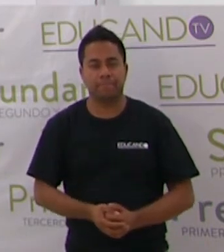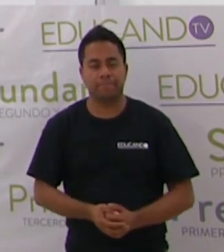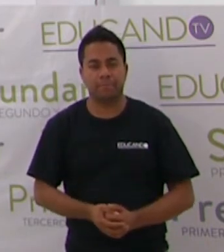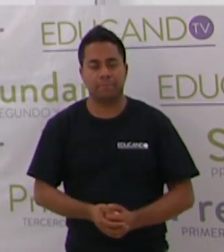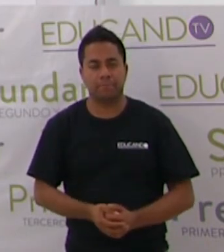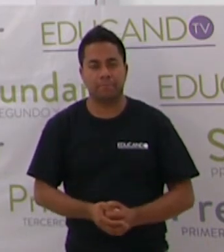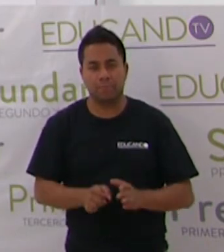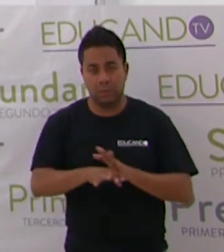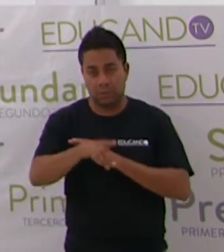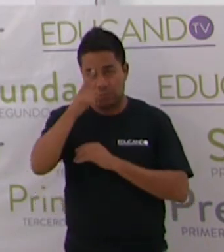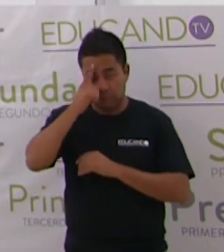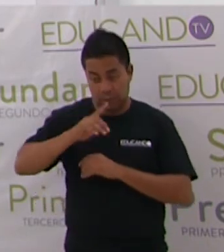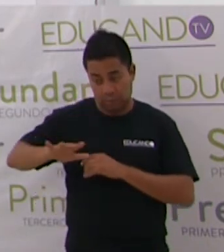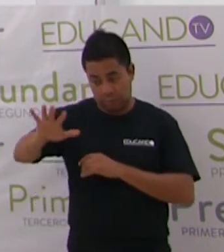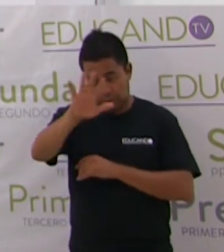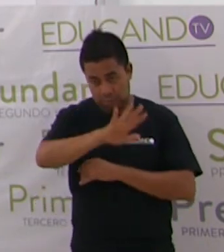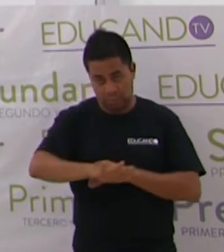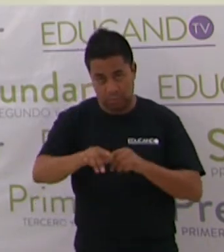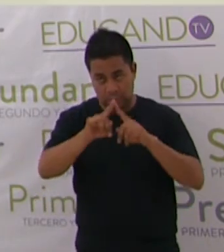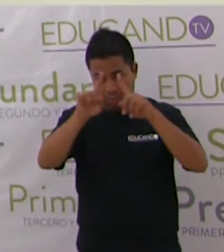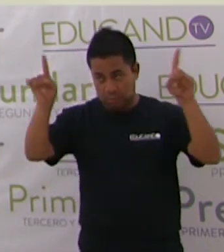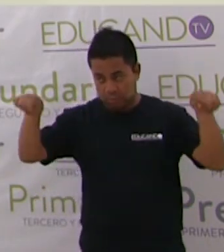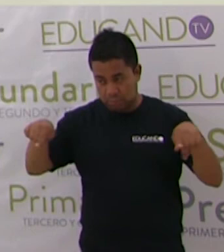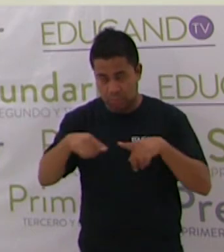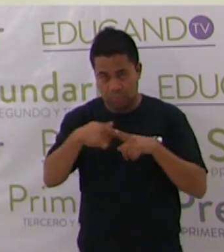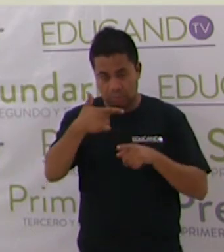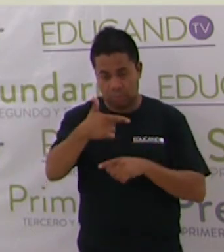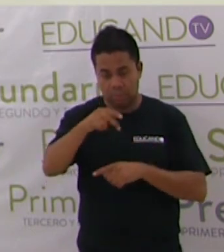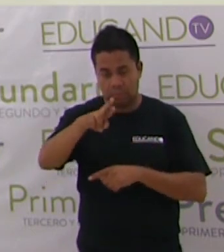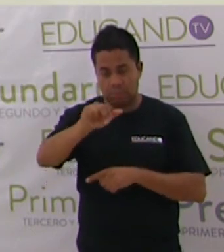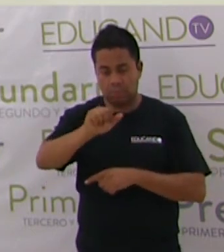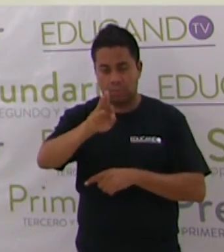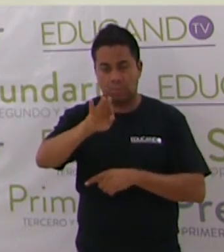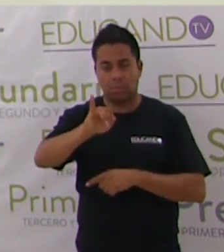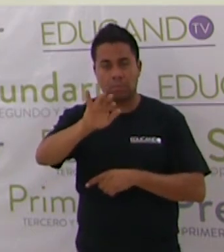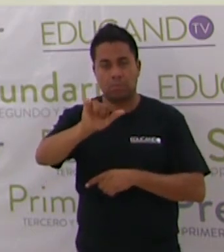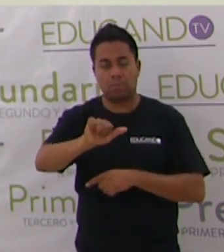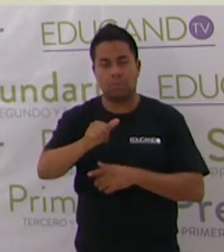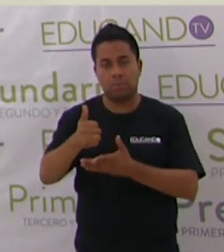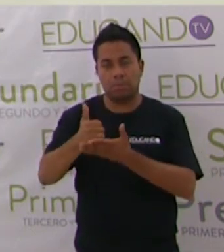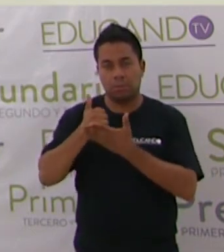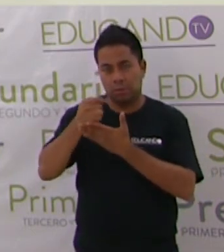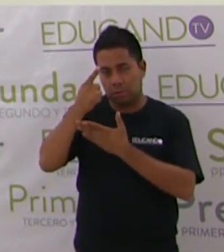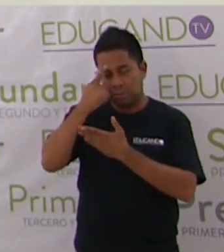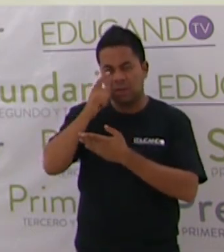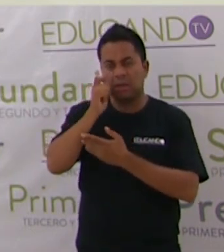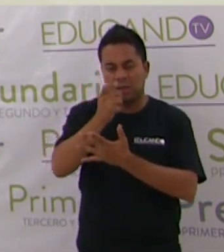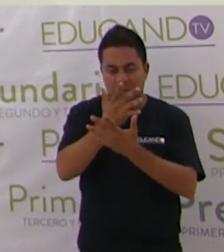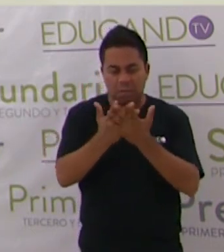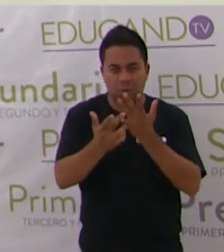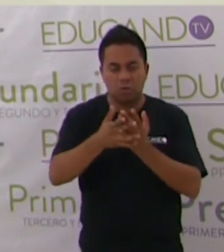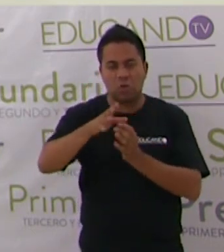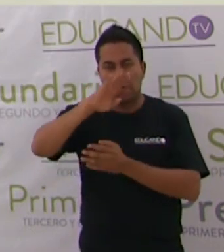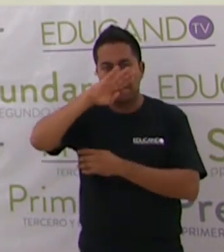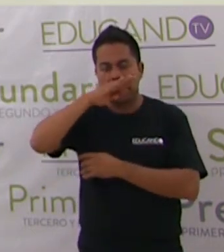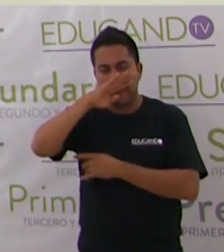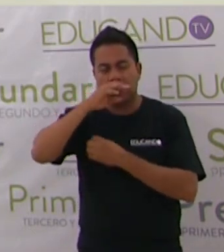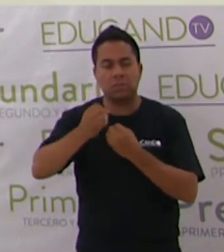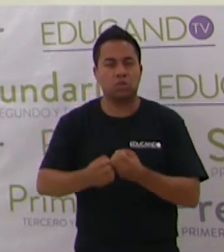este tipo de gráfica nos está dando la producción de maíz.